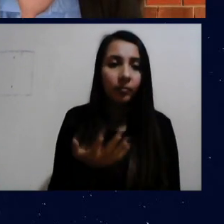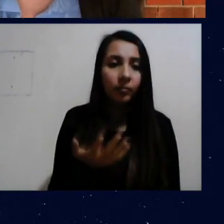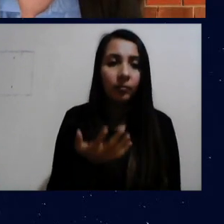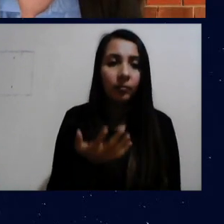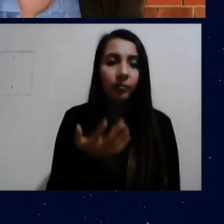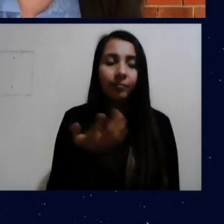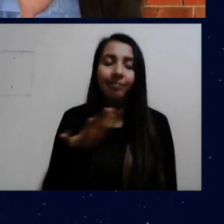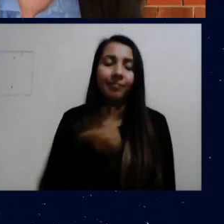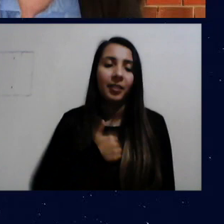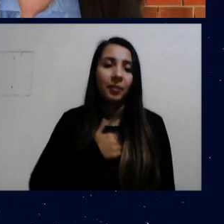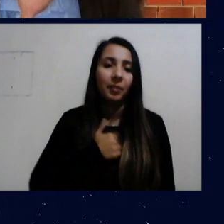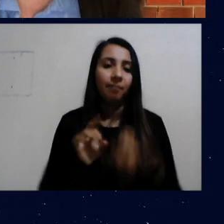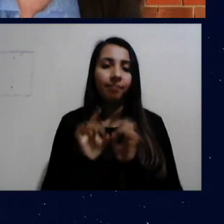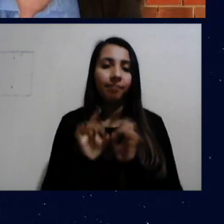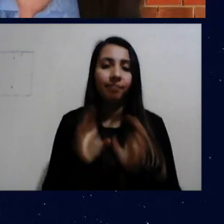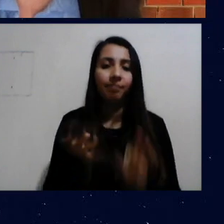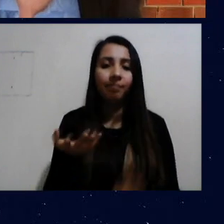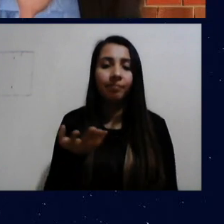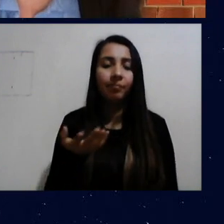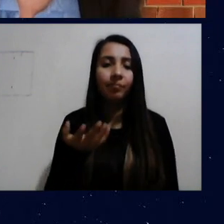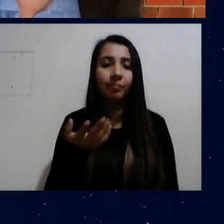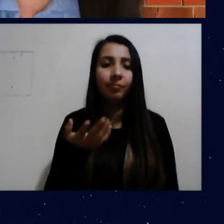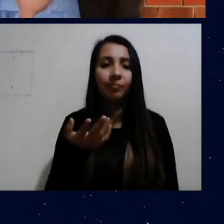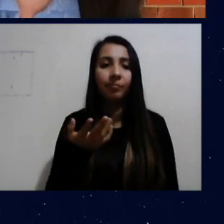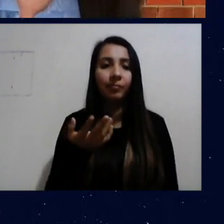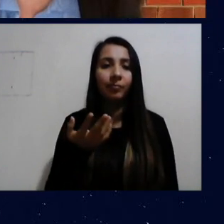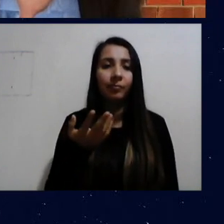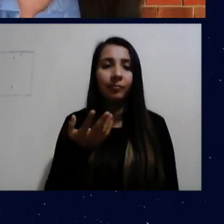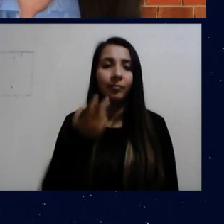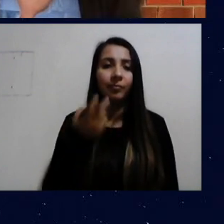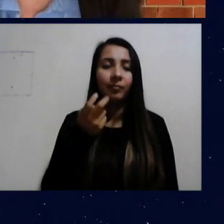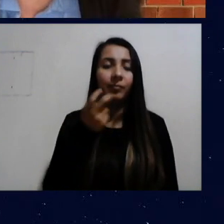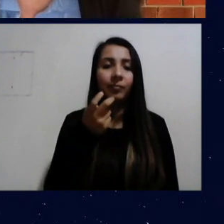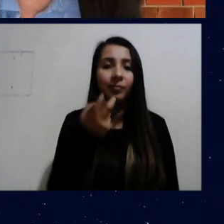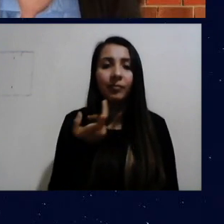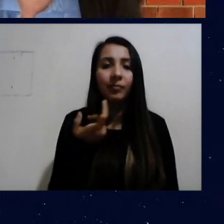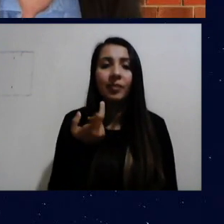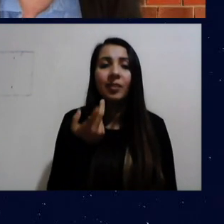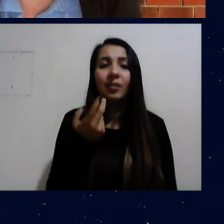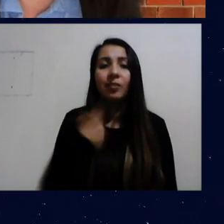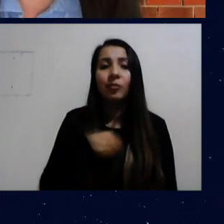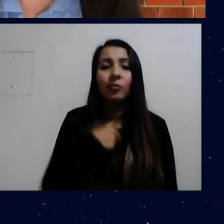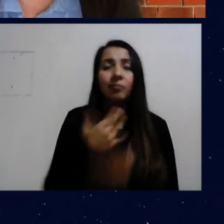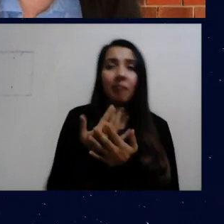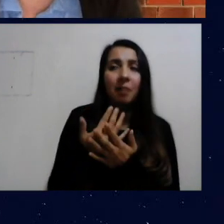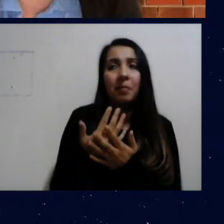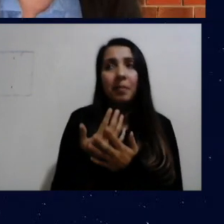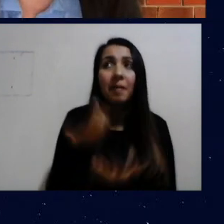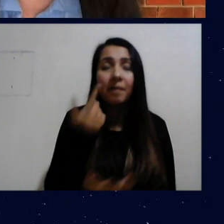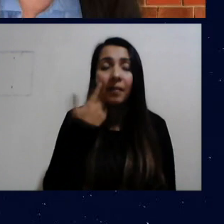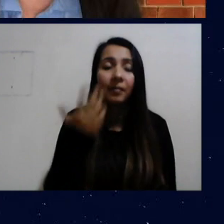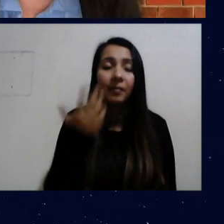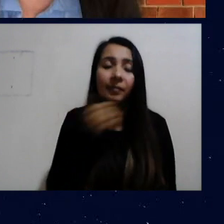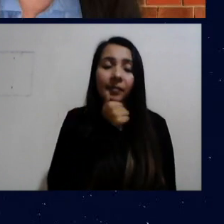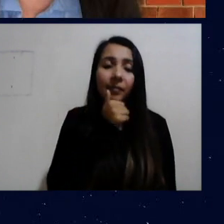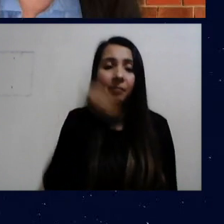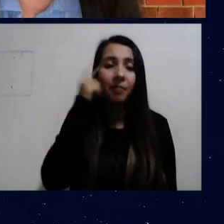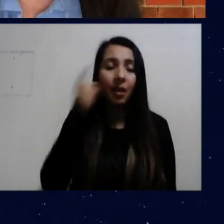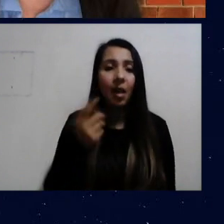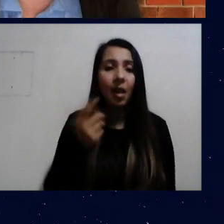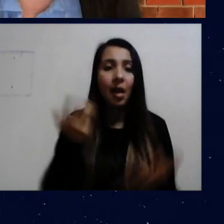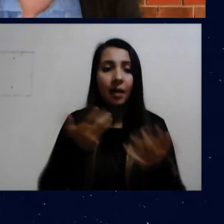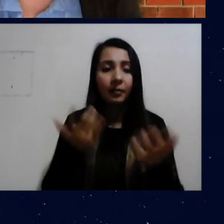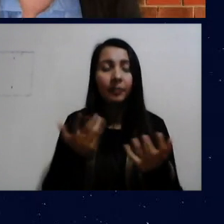garantía de que lo vamos a lanzar, ¿no? Pero bueno, estamos en este proceso y bueno, yo creo que